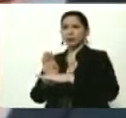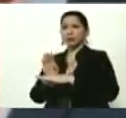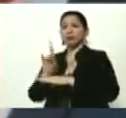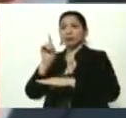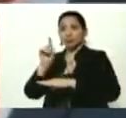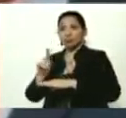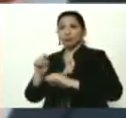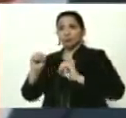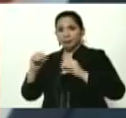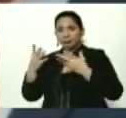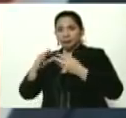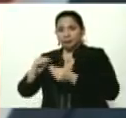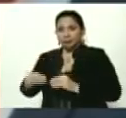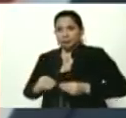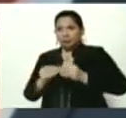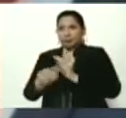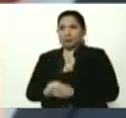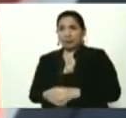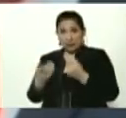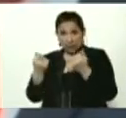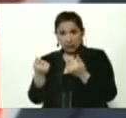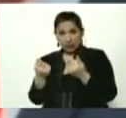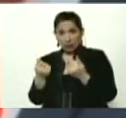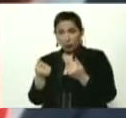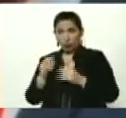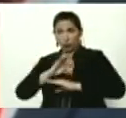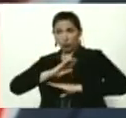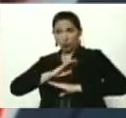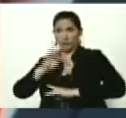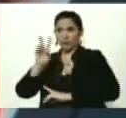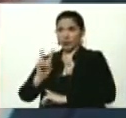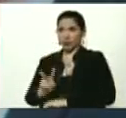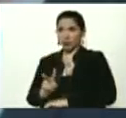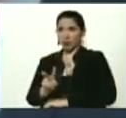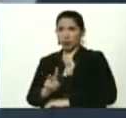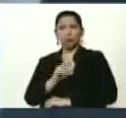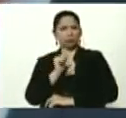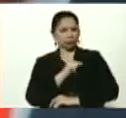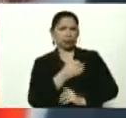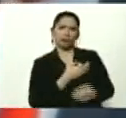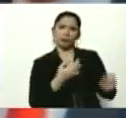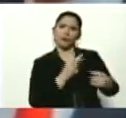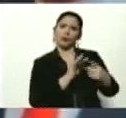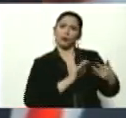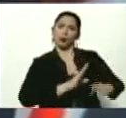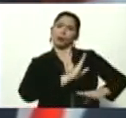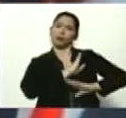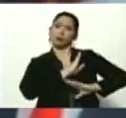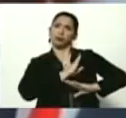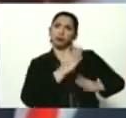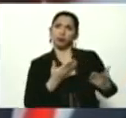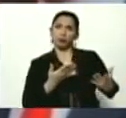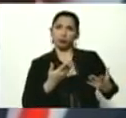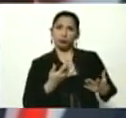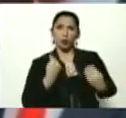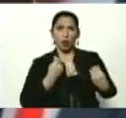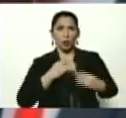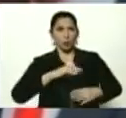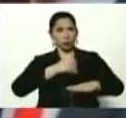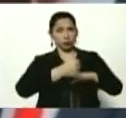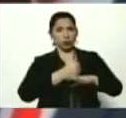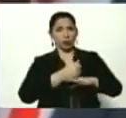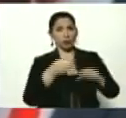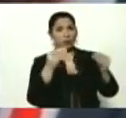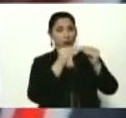rescatar el dinero, el patrimonio venezolano. Correcto, una de las funciones que me corresponden como procurador, de acuerdo con el